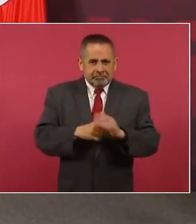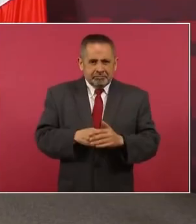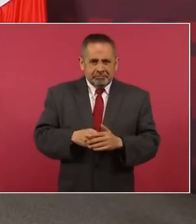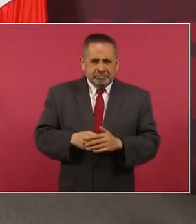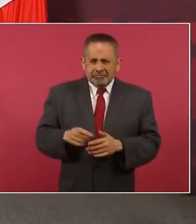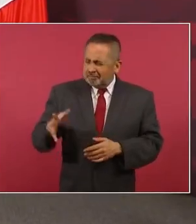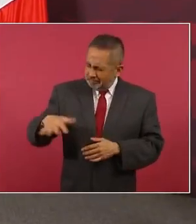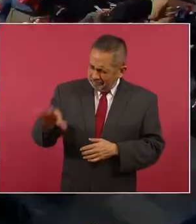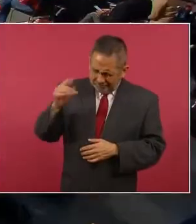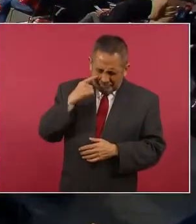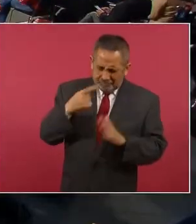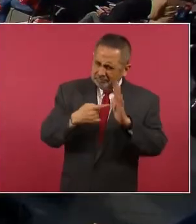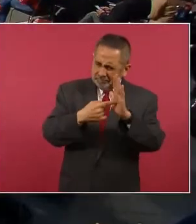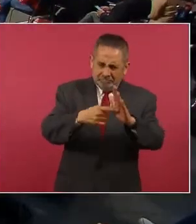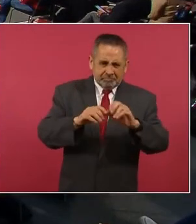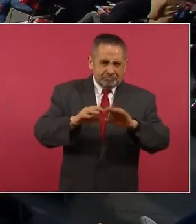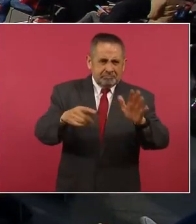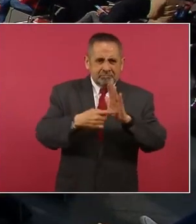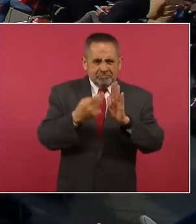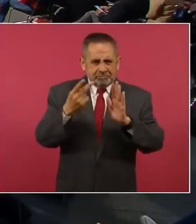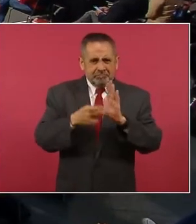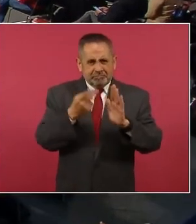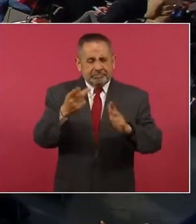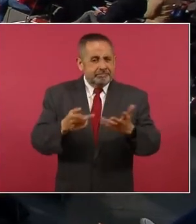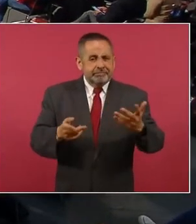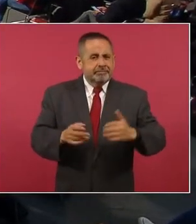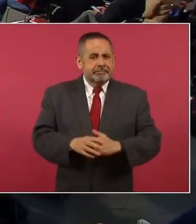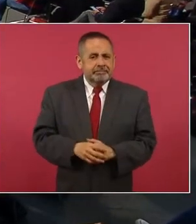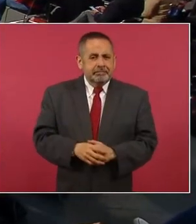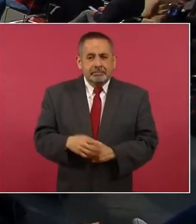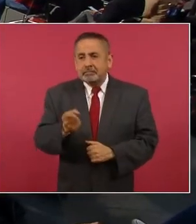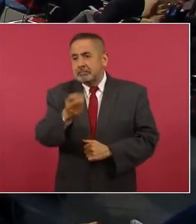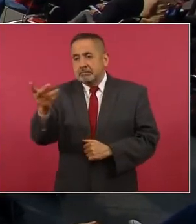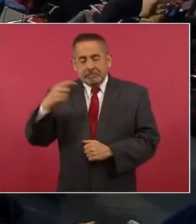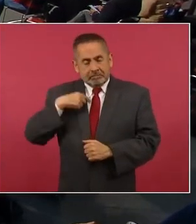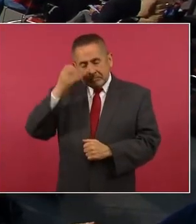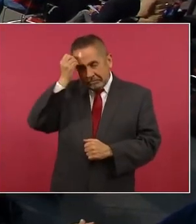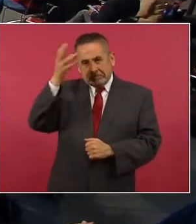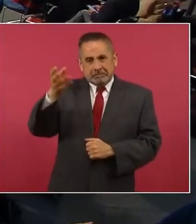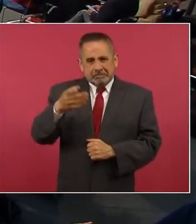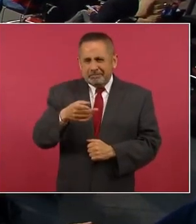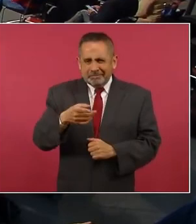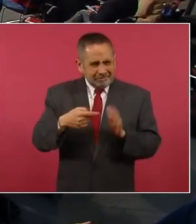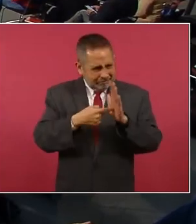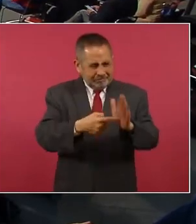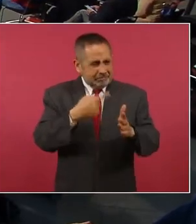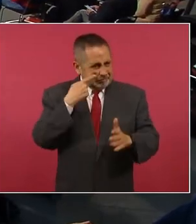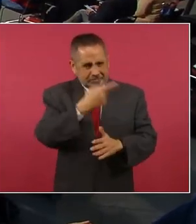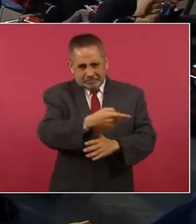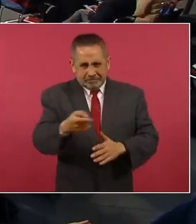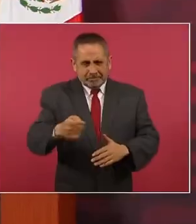no busquen ahí, porque es que hay algunos que se les olvida.